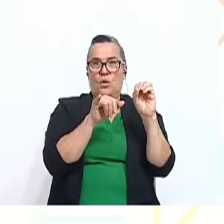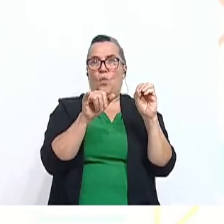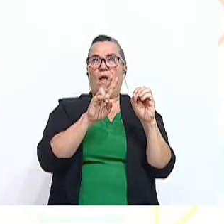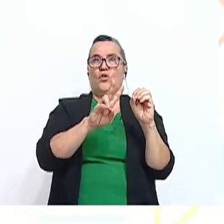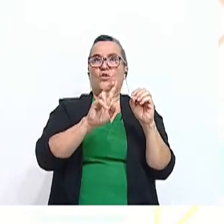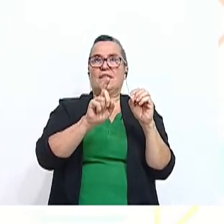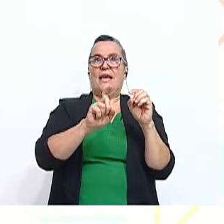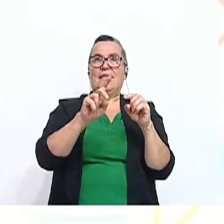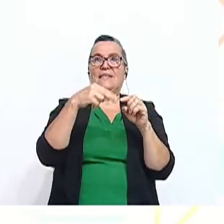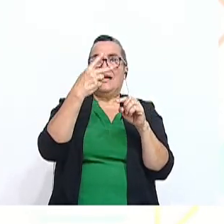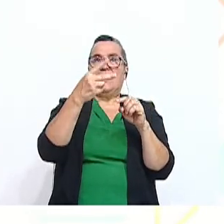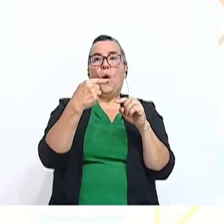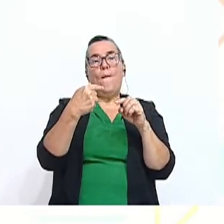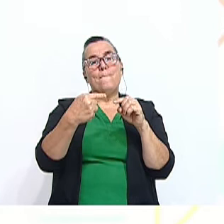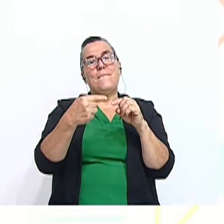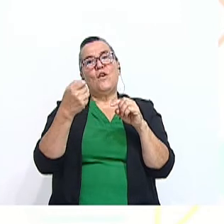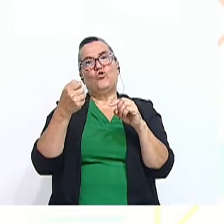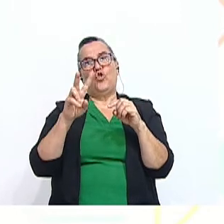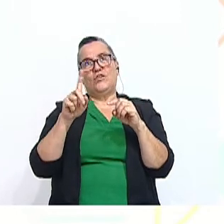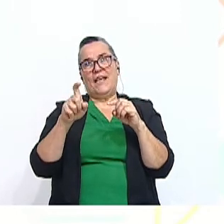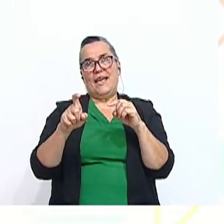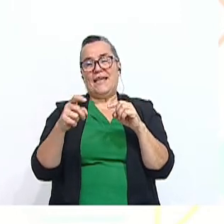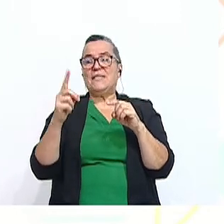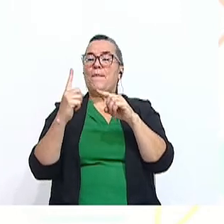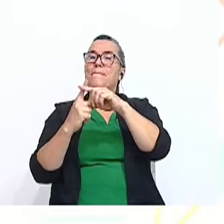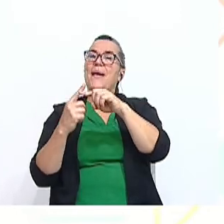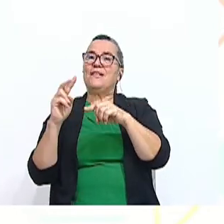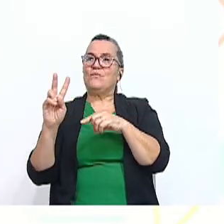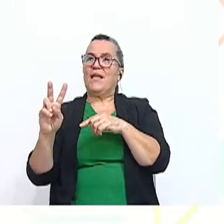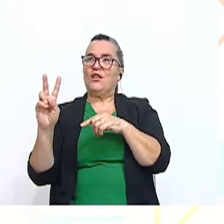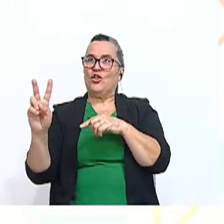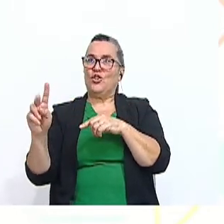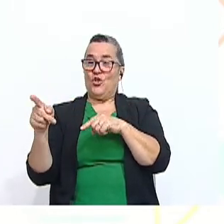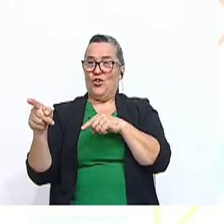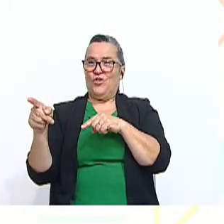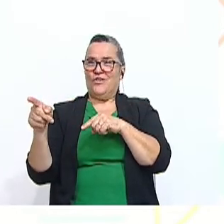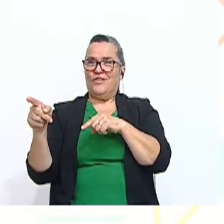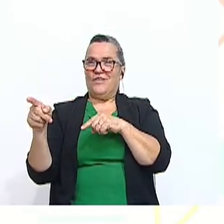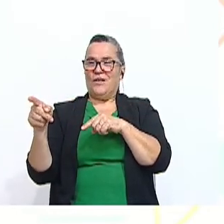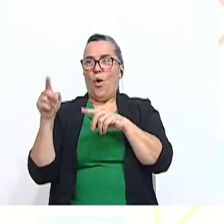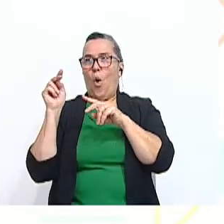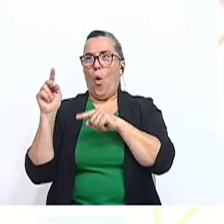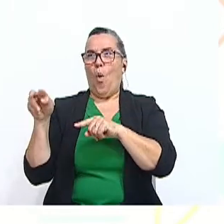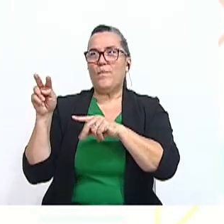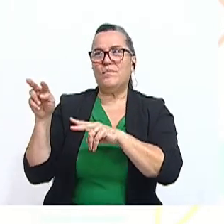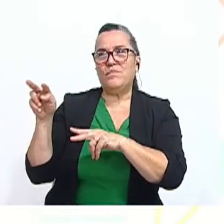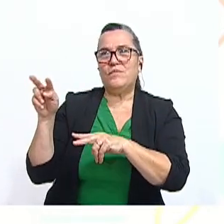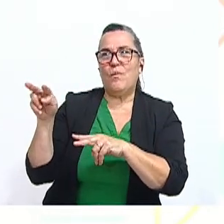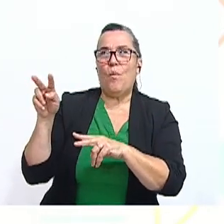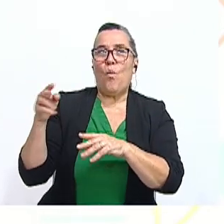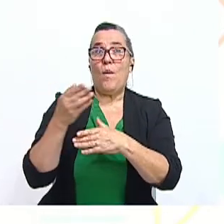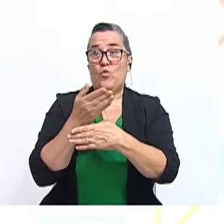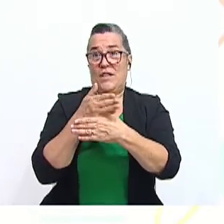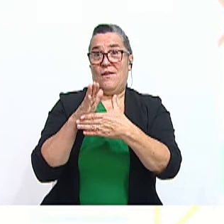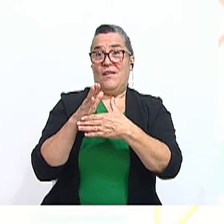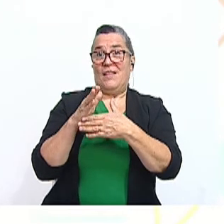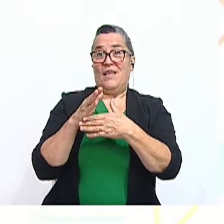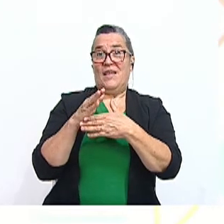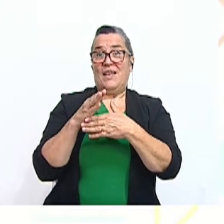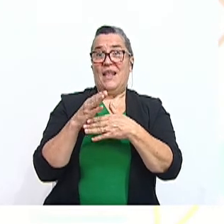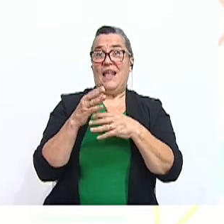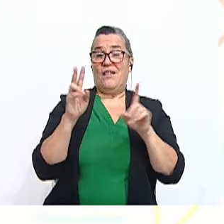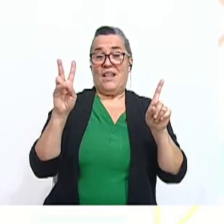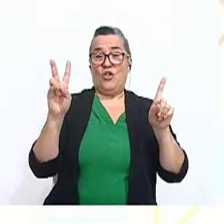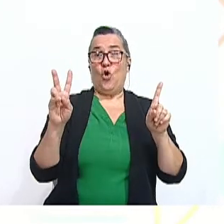a 2x al cuadrado menos 12x más 22. Observen que podemos dividir por 2. Dividiendo por